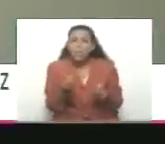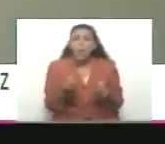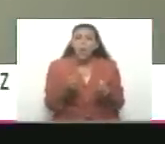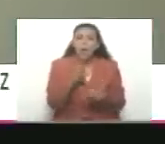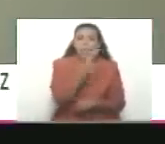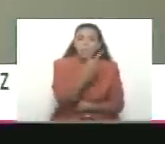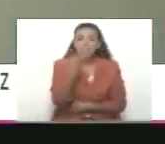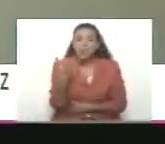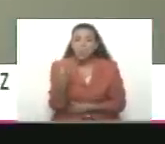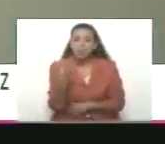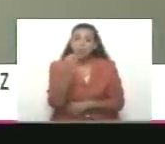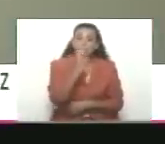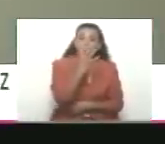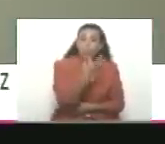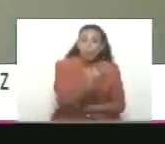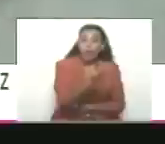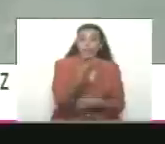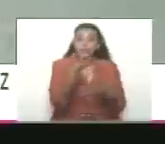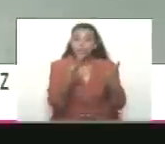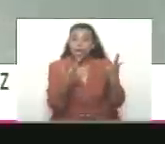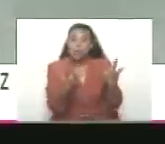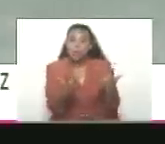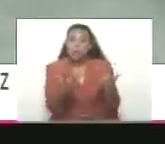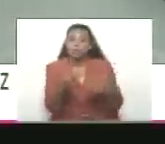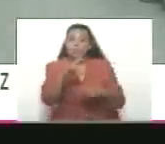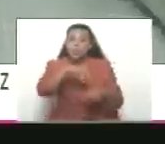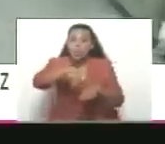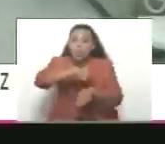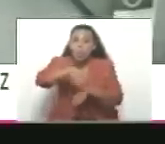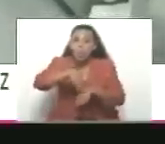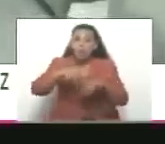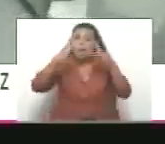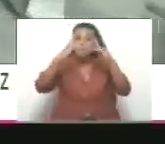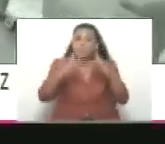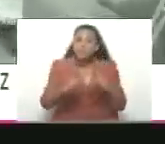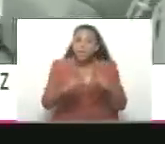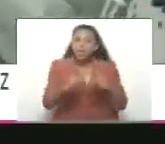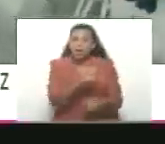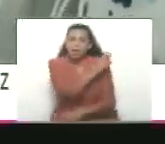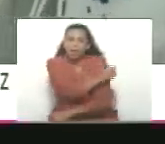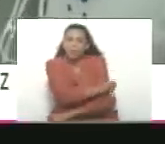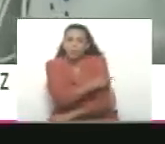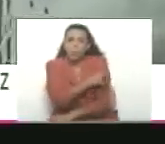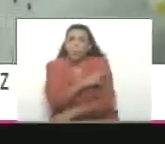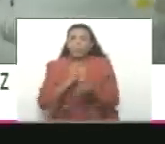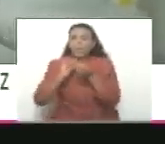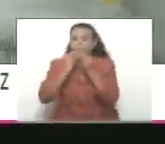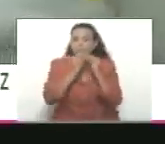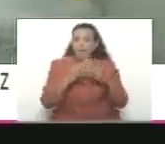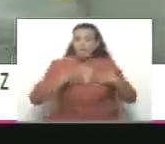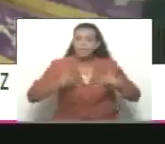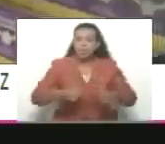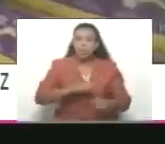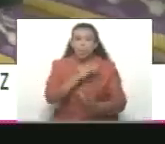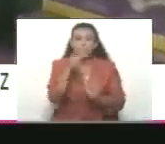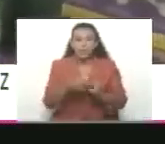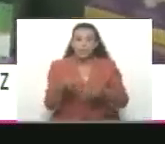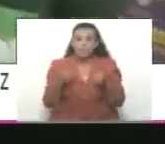las 2448 horas se sube a piso y en piso en hospitalización terminará su recuperación